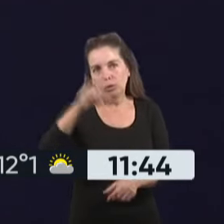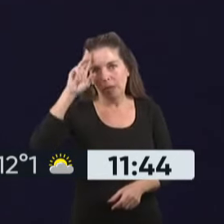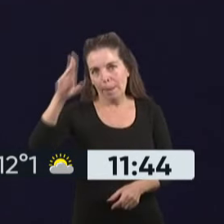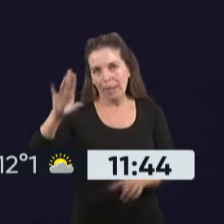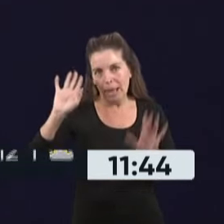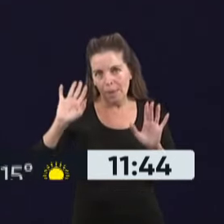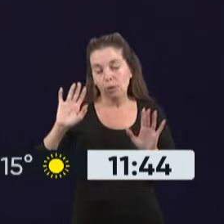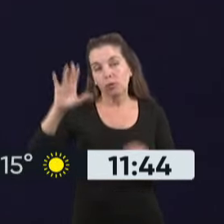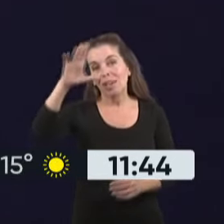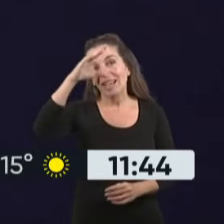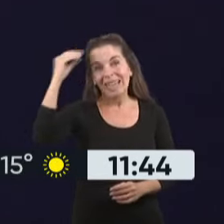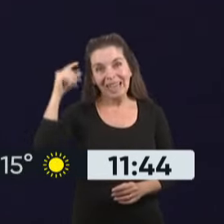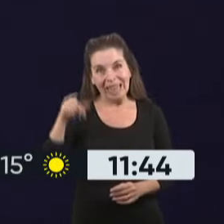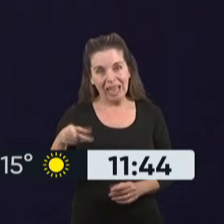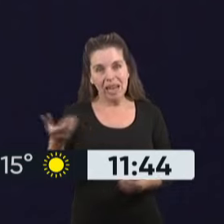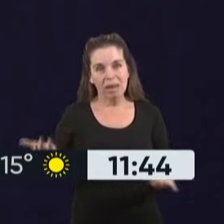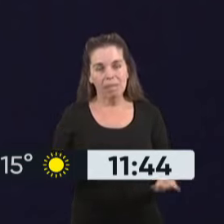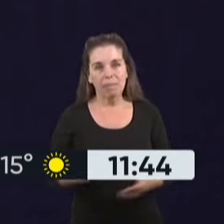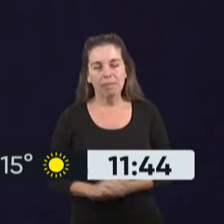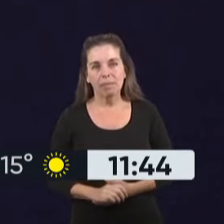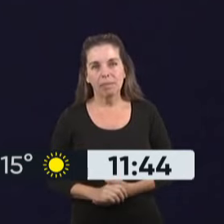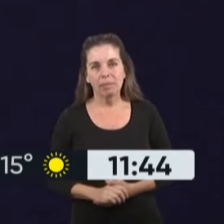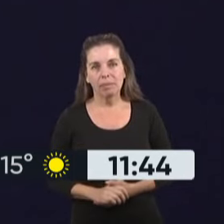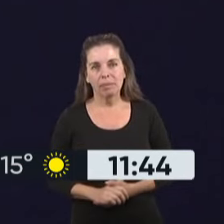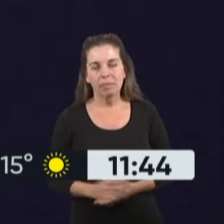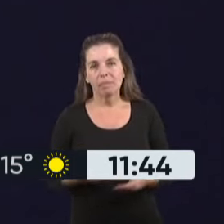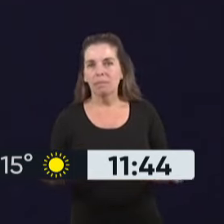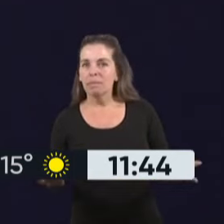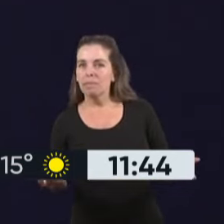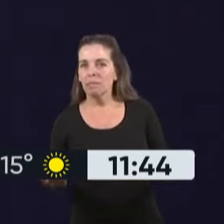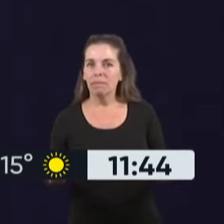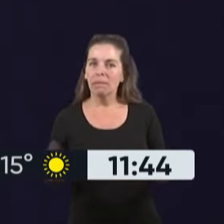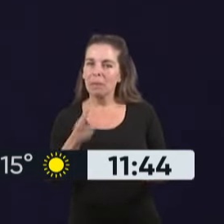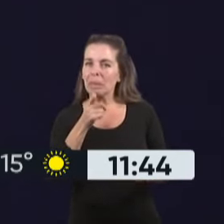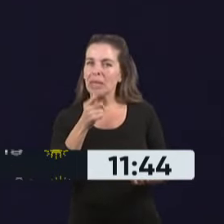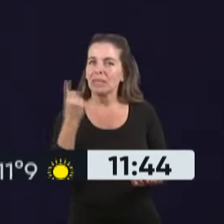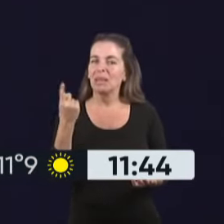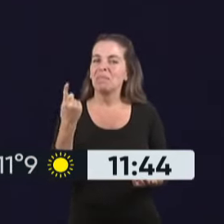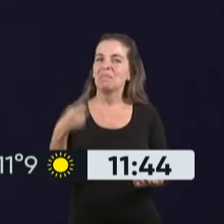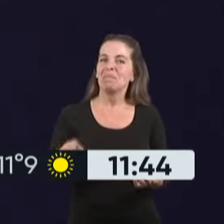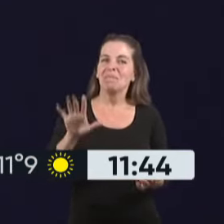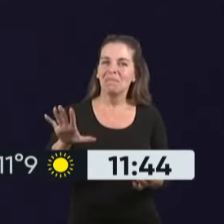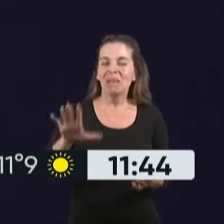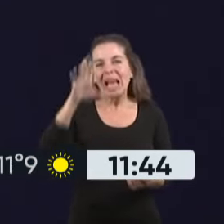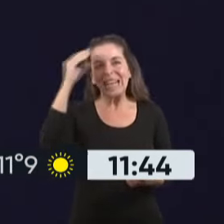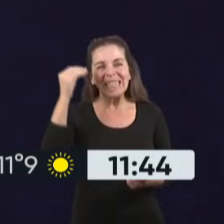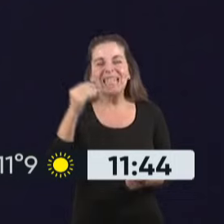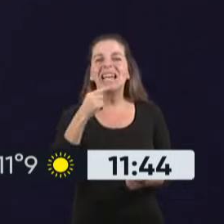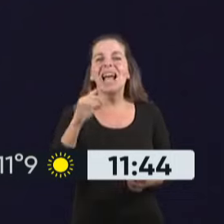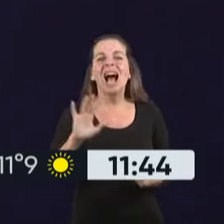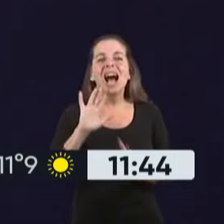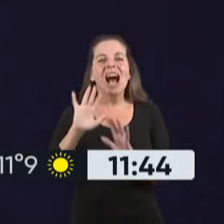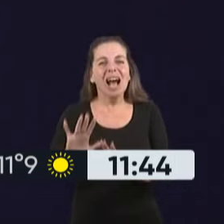el caso de la doctora Fernández, tal vez nos llama más la atención que haga un comentario de esa naturaleza,